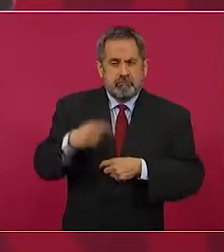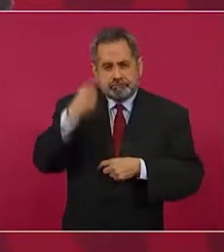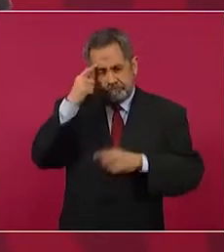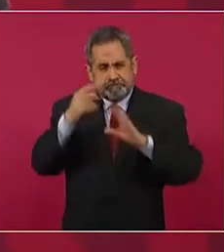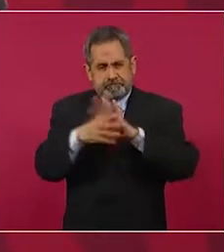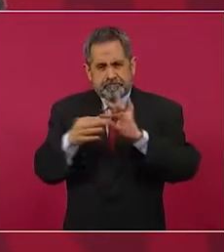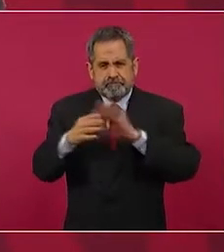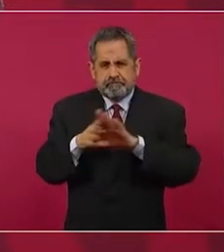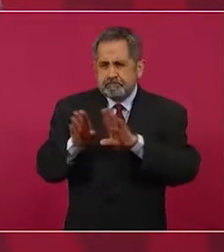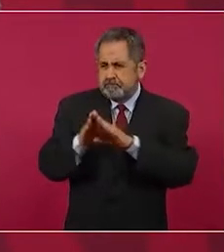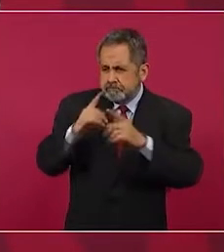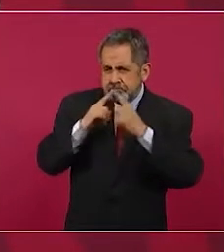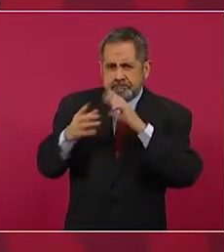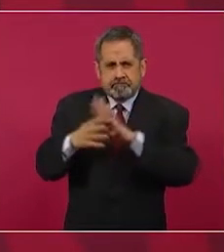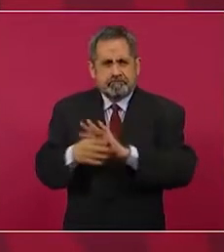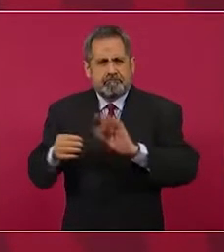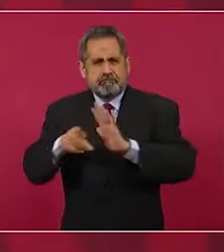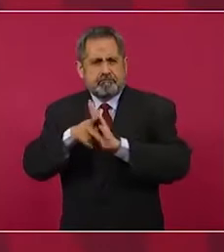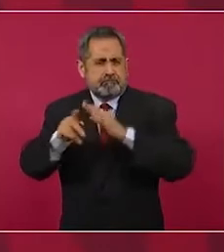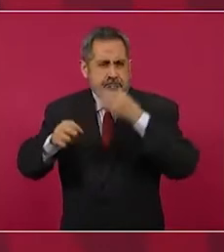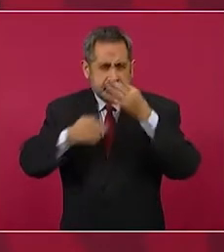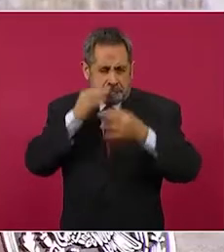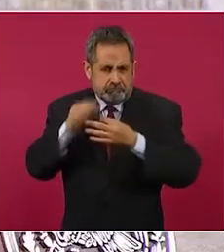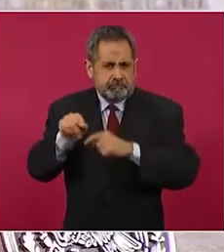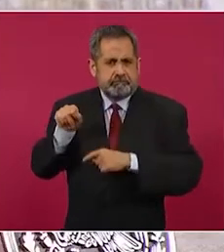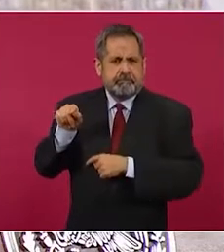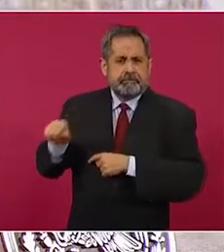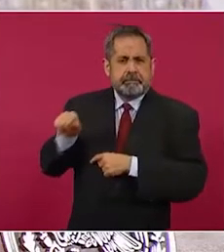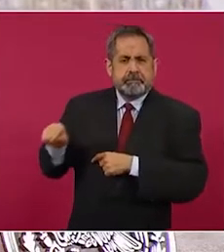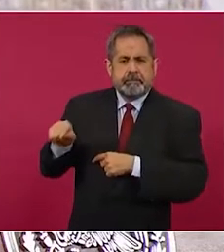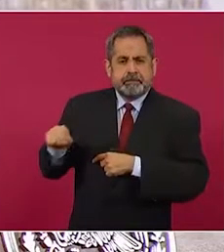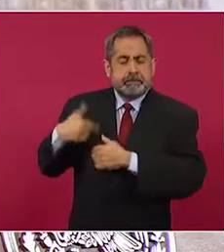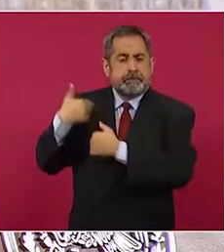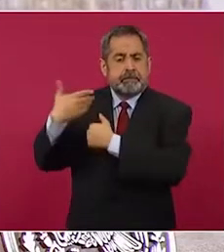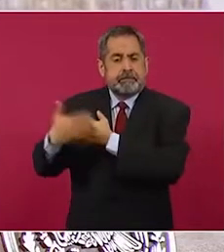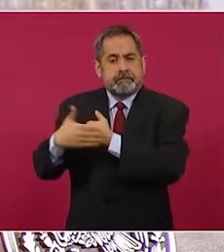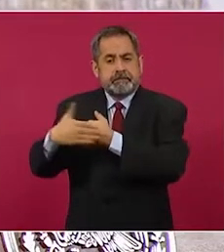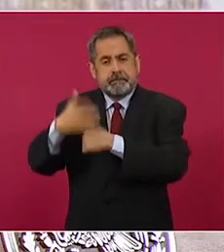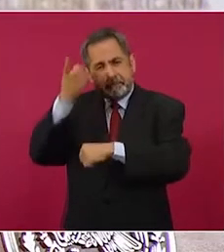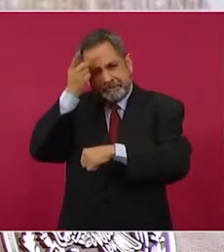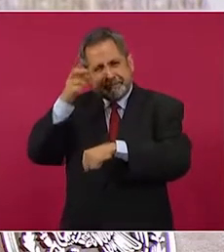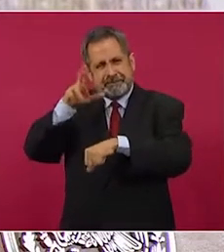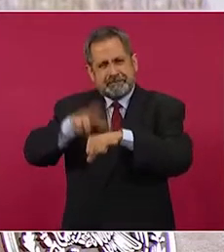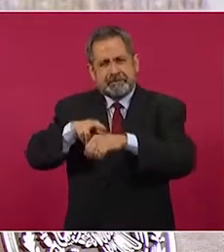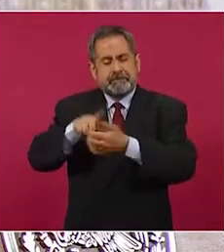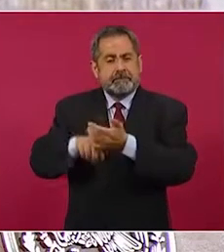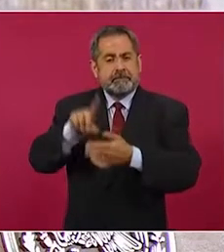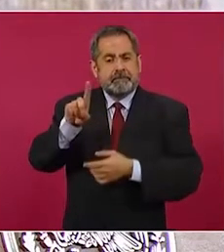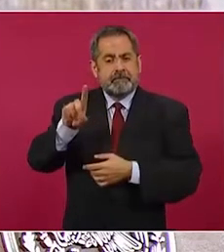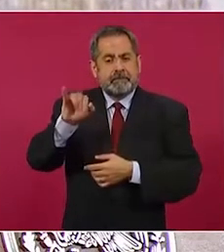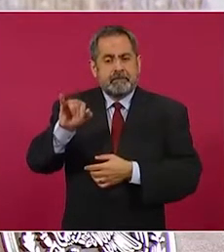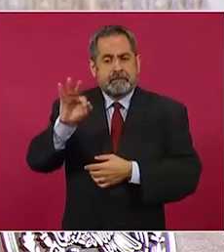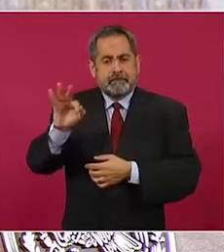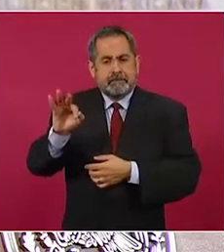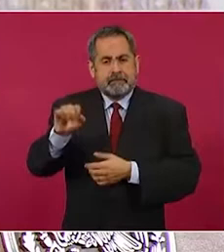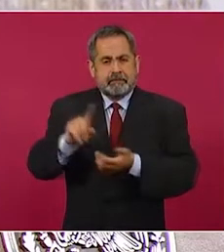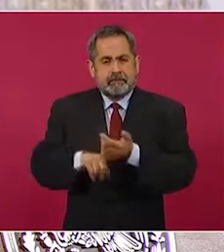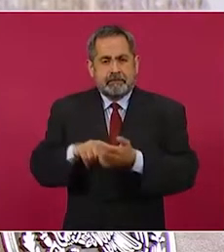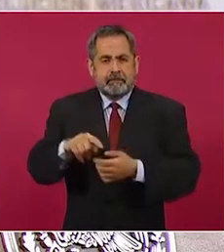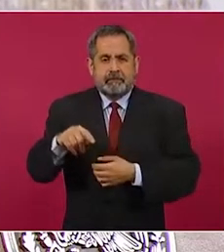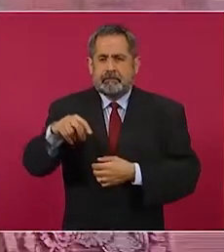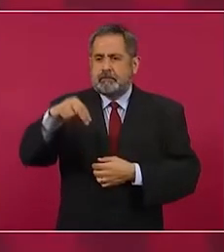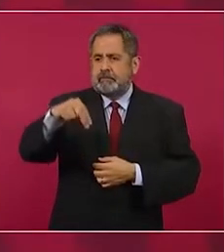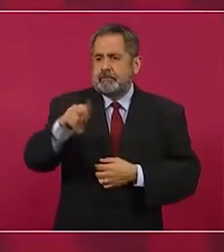ha actuado como periodista. Ella va a ser la próxima directora del DIF, Nuria